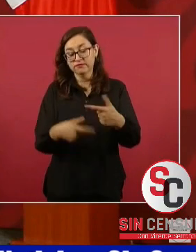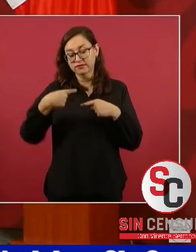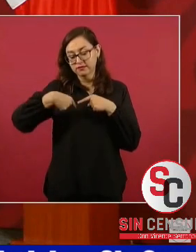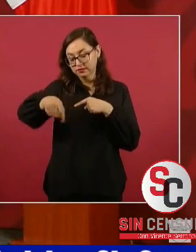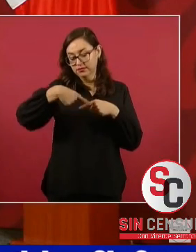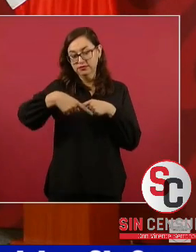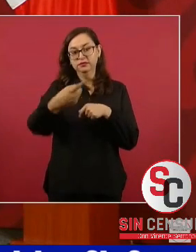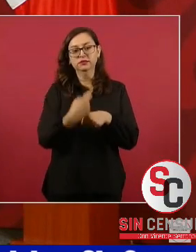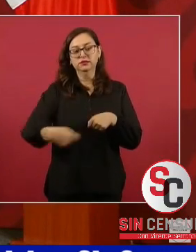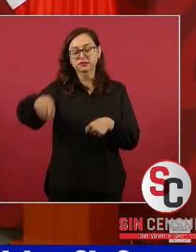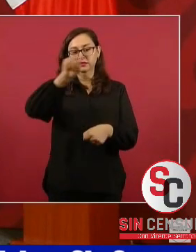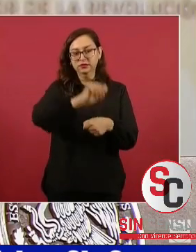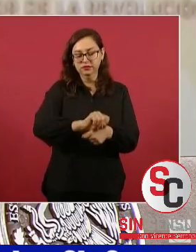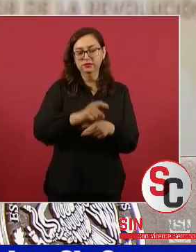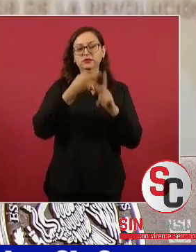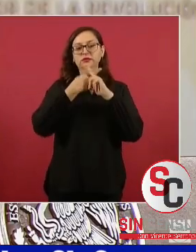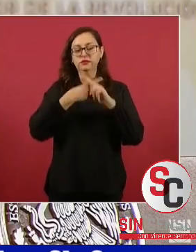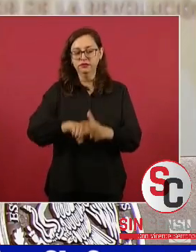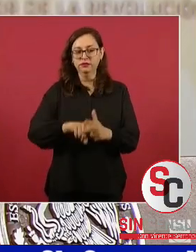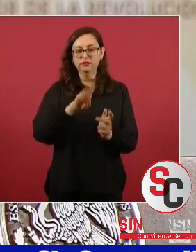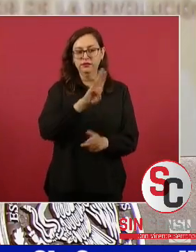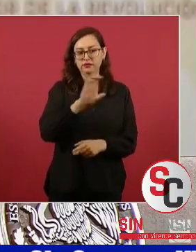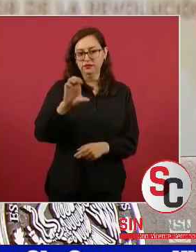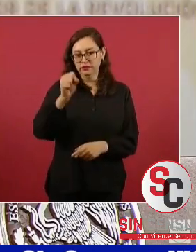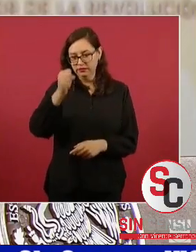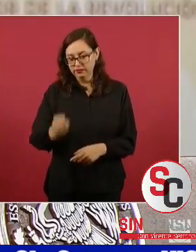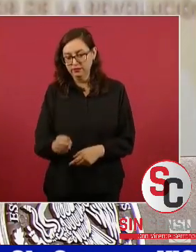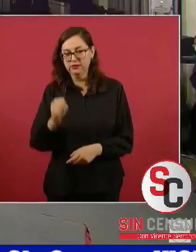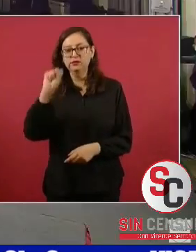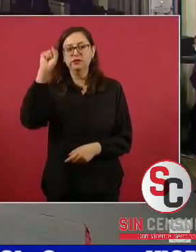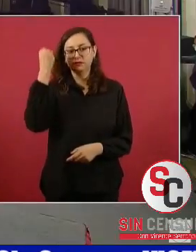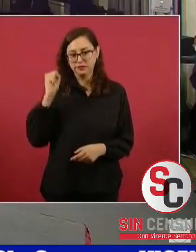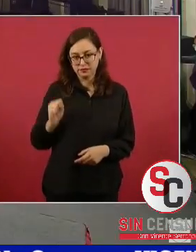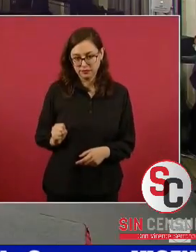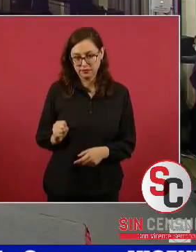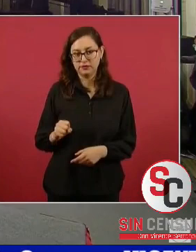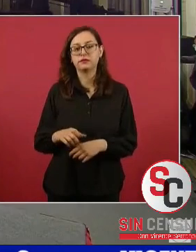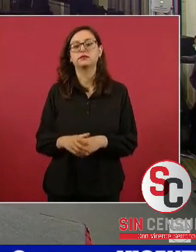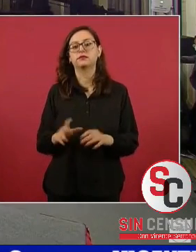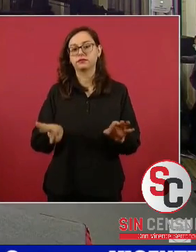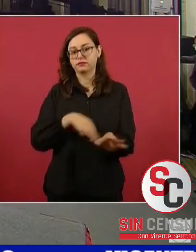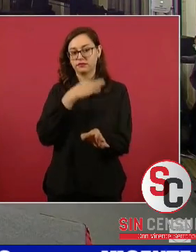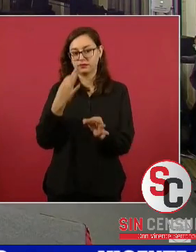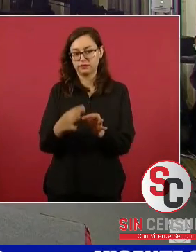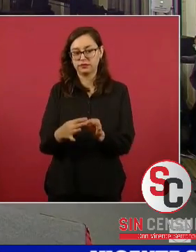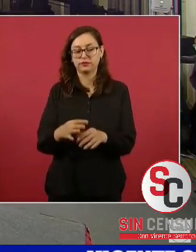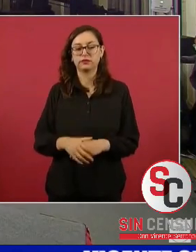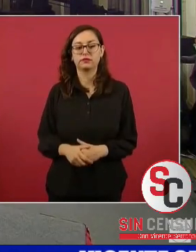trabajando en Baja California Sur y en Sinaloa particularmente. Es cuanto, señor presidente.